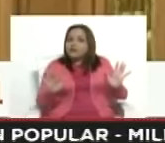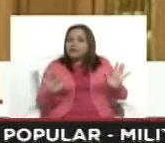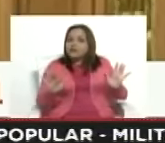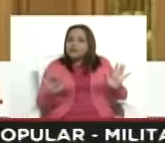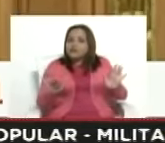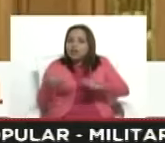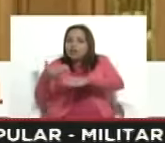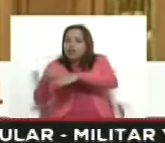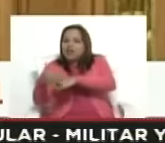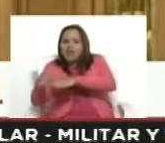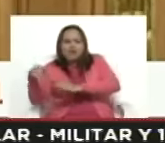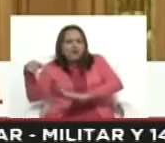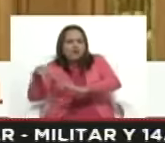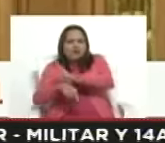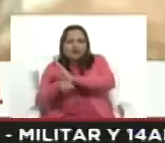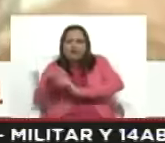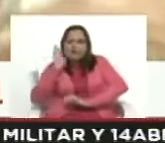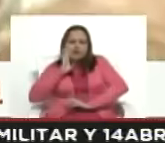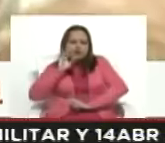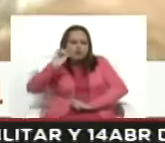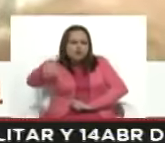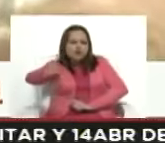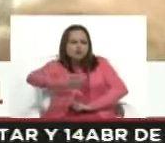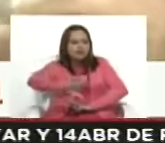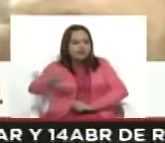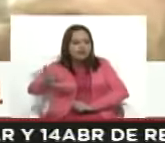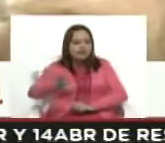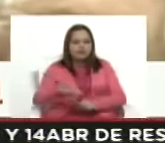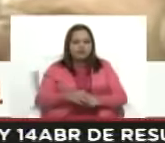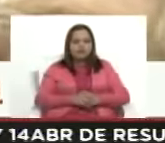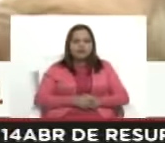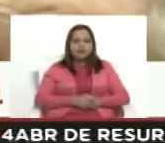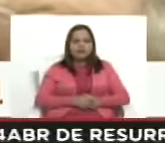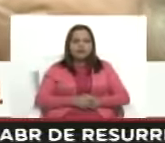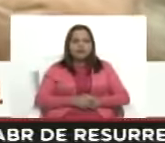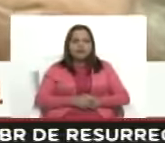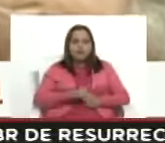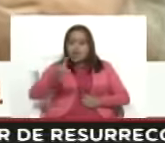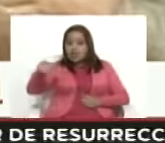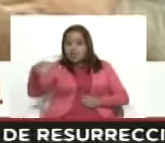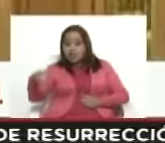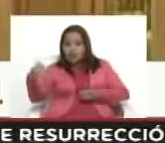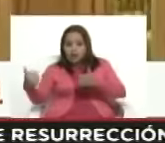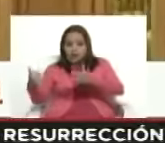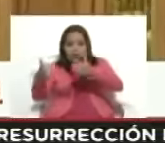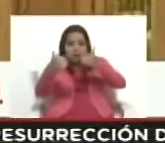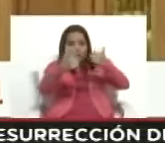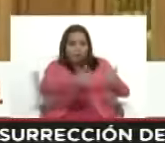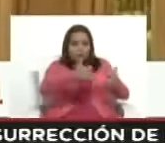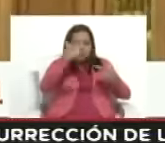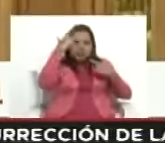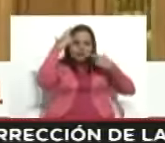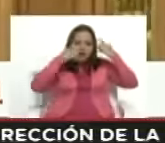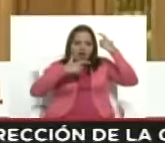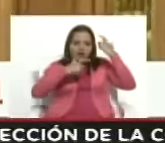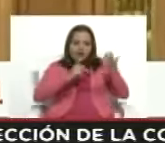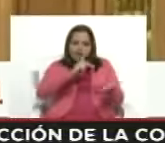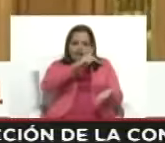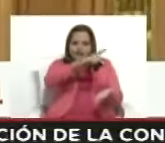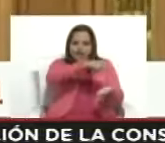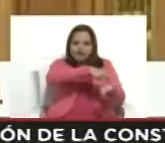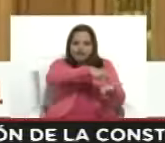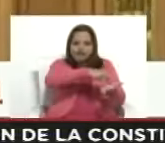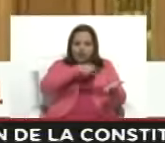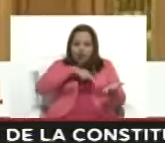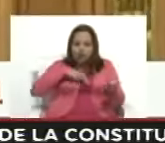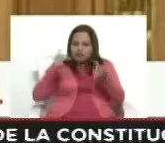basurero, un poquito más allá del basurero. Y llegó Chávez, y lo recibimos